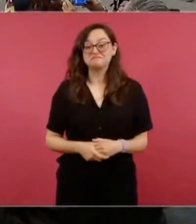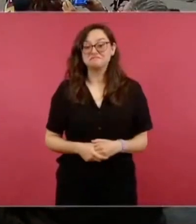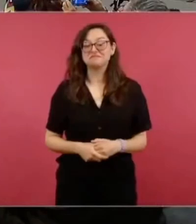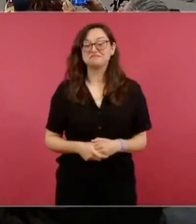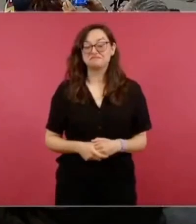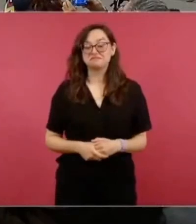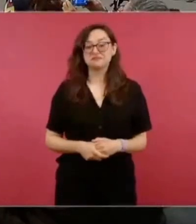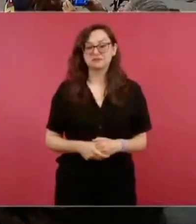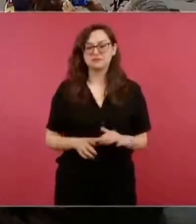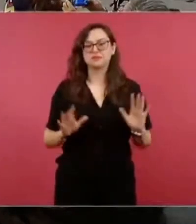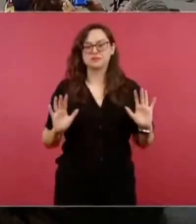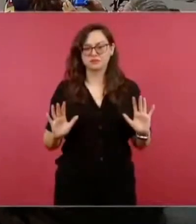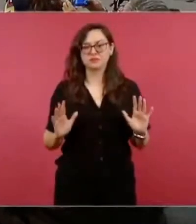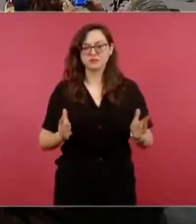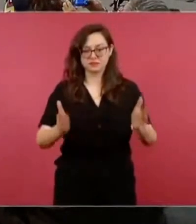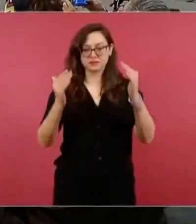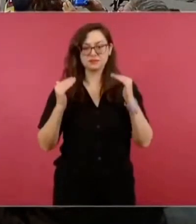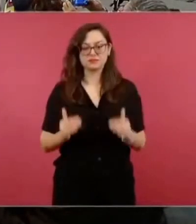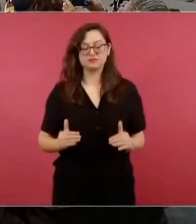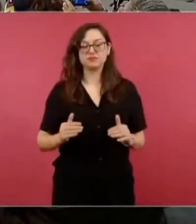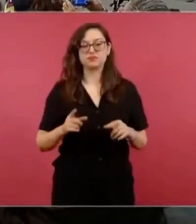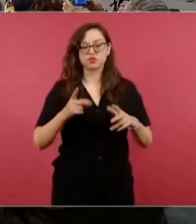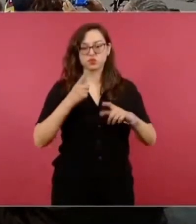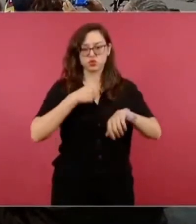Entonces, vamos a continuar con las cifras.